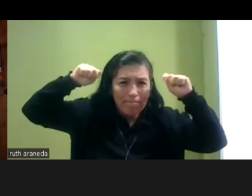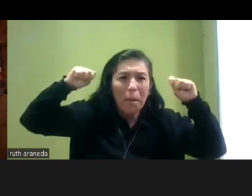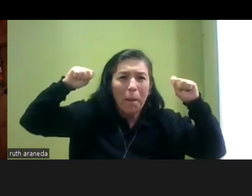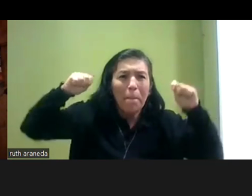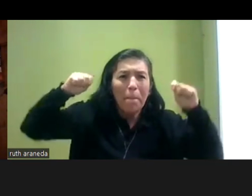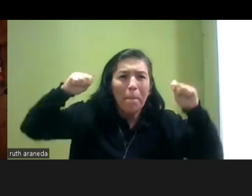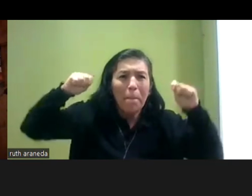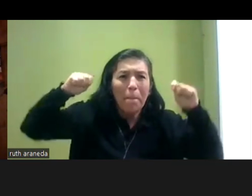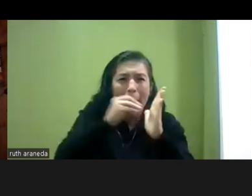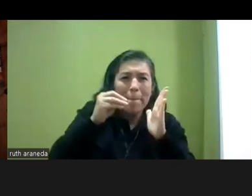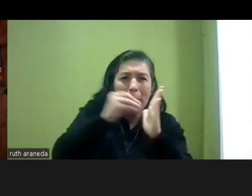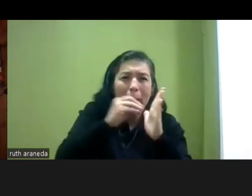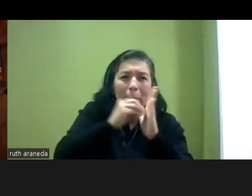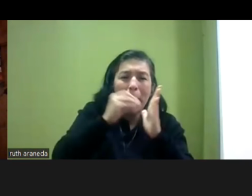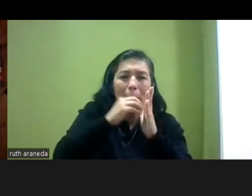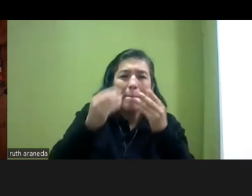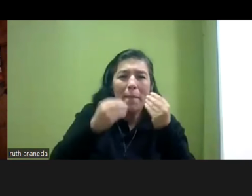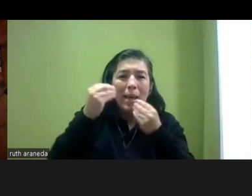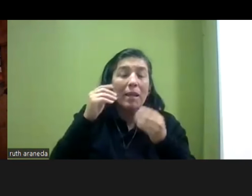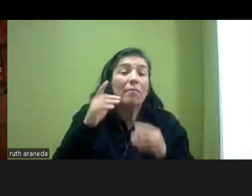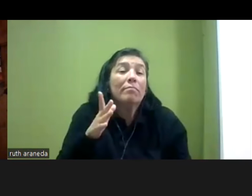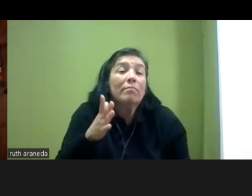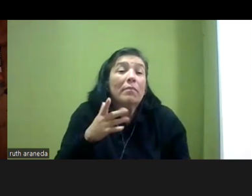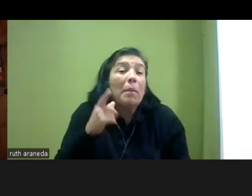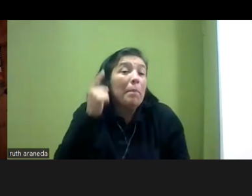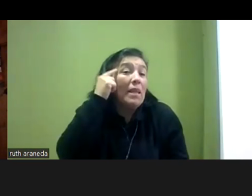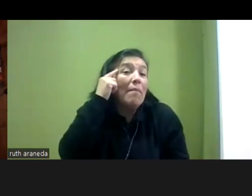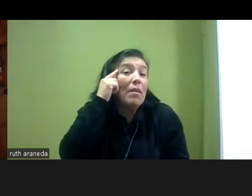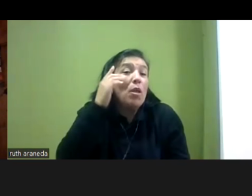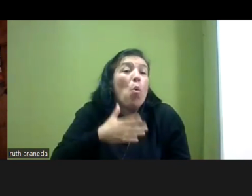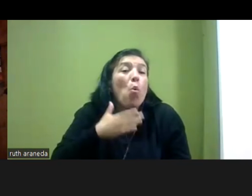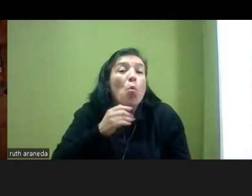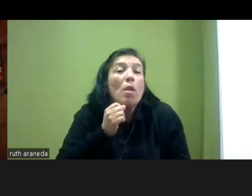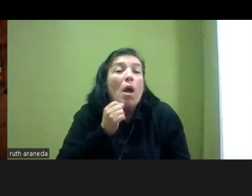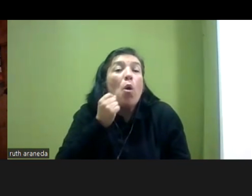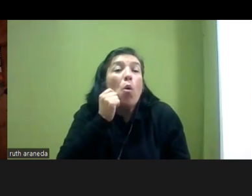más, de acuerdo a la forma que se le quería dar, ¿no?